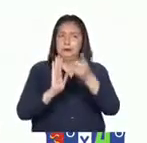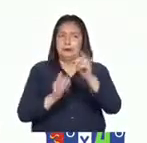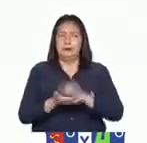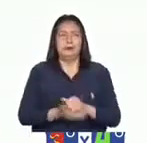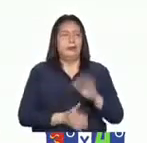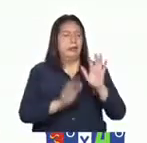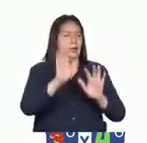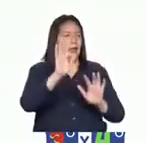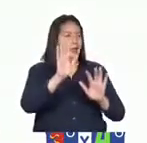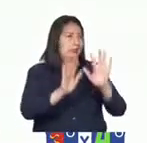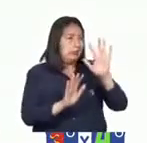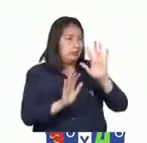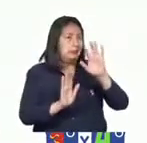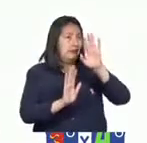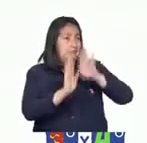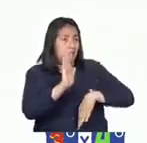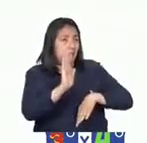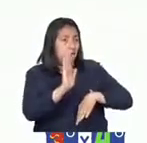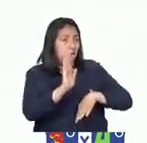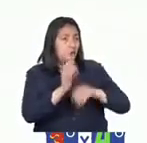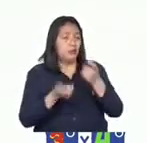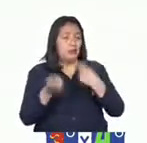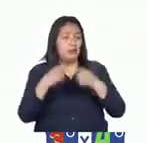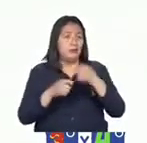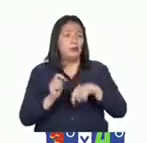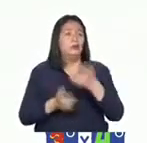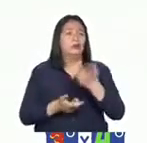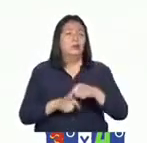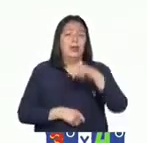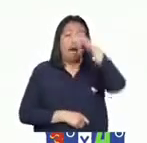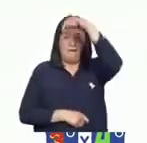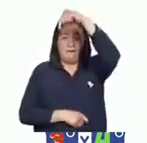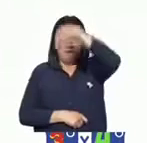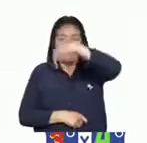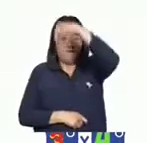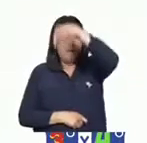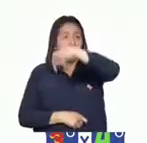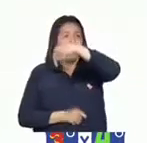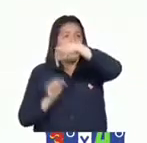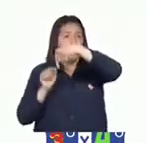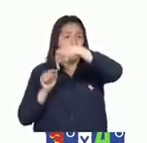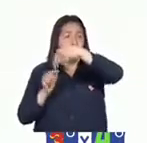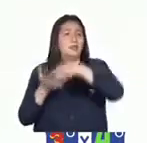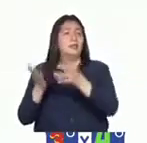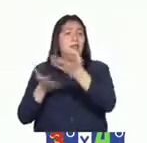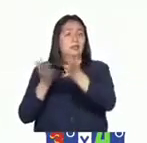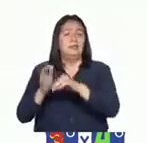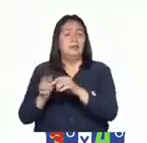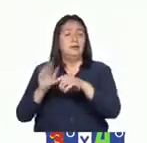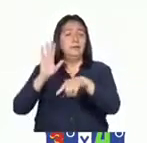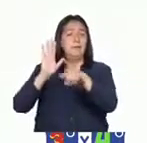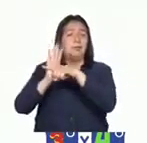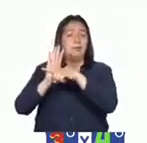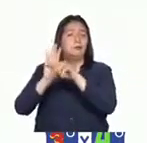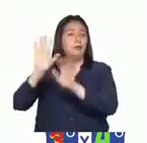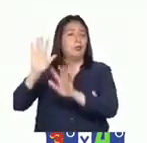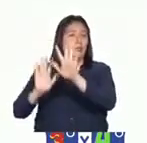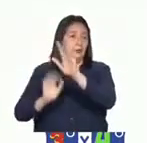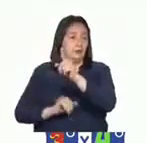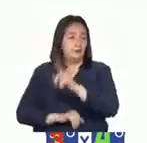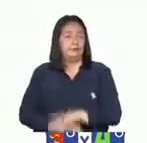las 15 fajas menos que vendió Sisa, dibujaremos una flecha y sobre ella escribimos menos